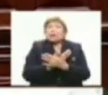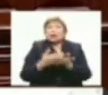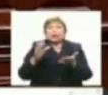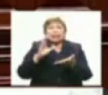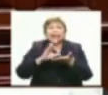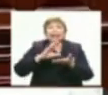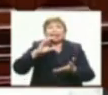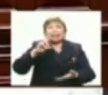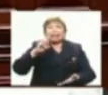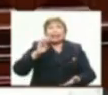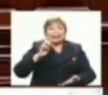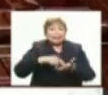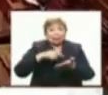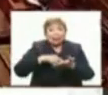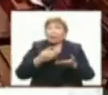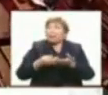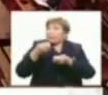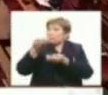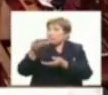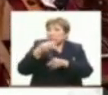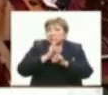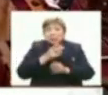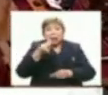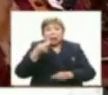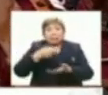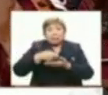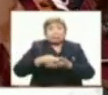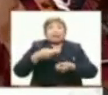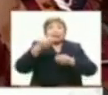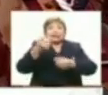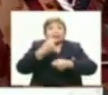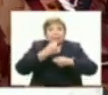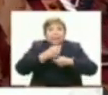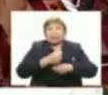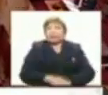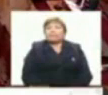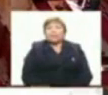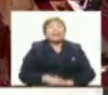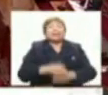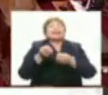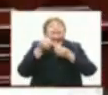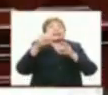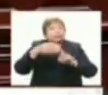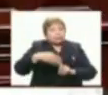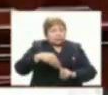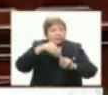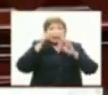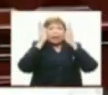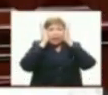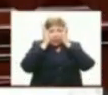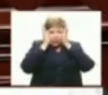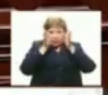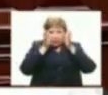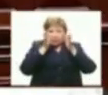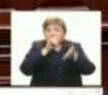crédito orientado específicamente a la protección del empleo. Y le daremos especial atención y prioridad